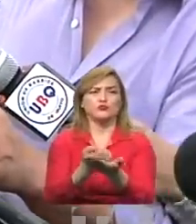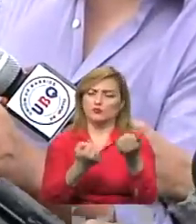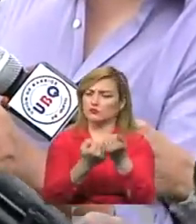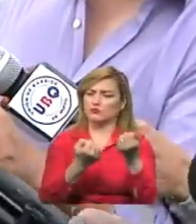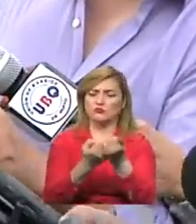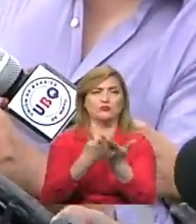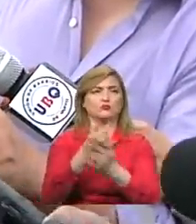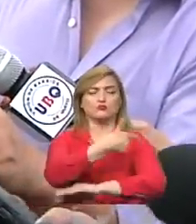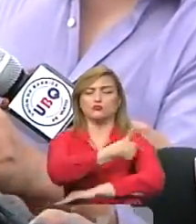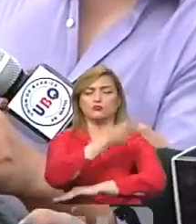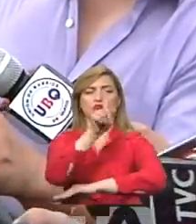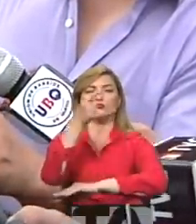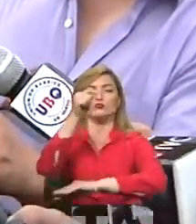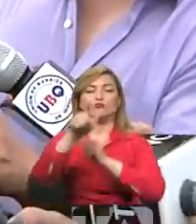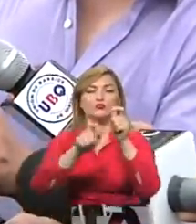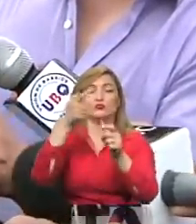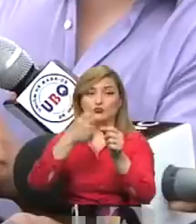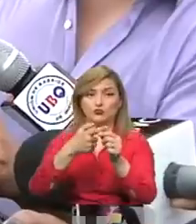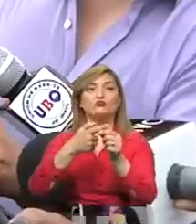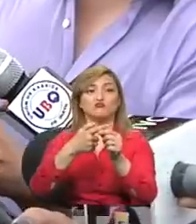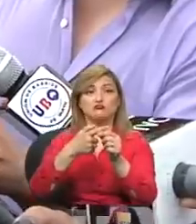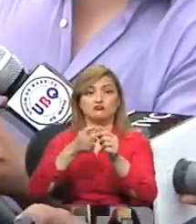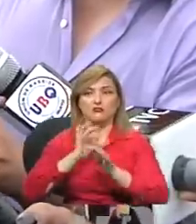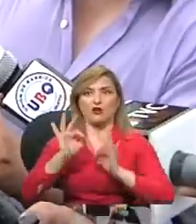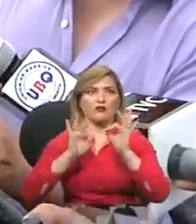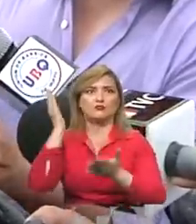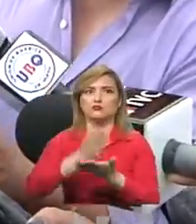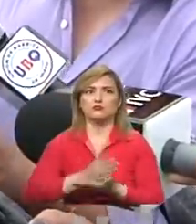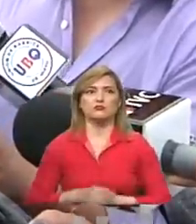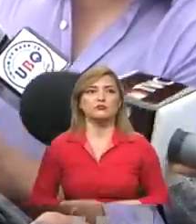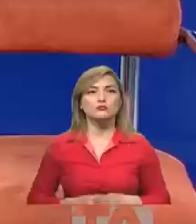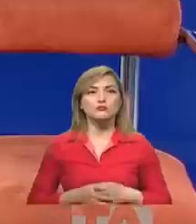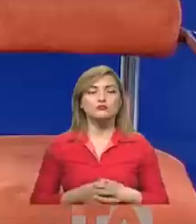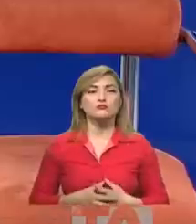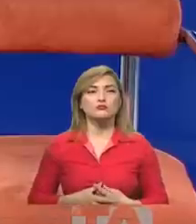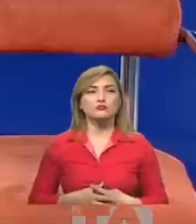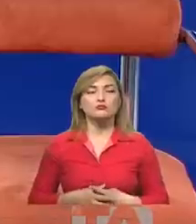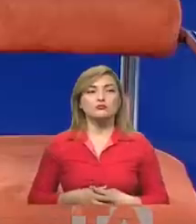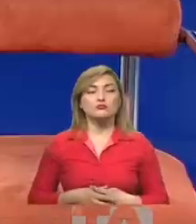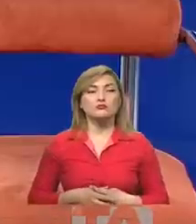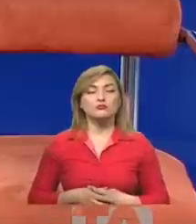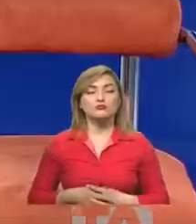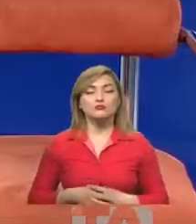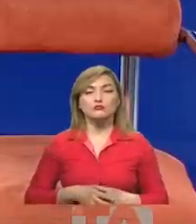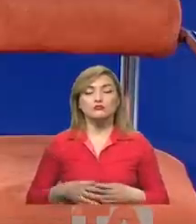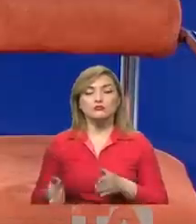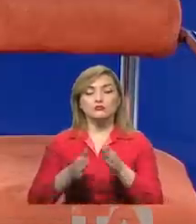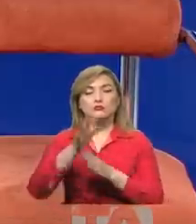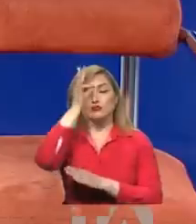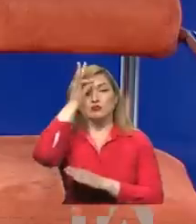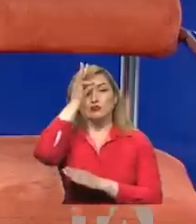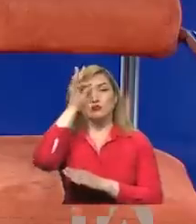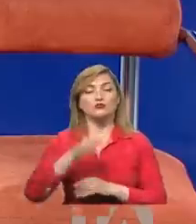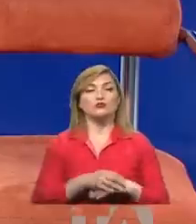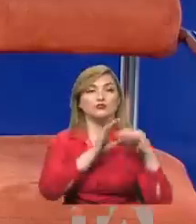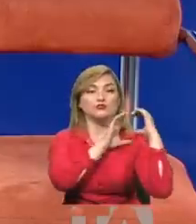económico, podemos vacunar a 1 millón de quiteños y salir de una buena vez de esta pesadilla. Al Hospital General San